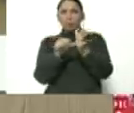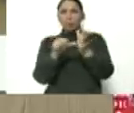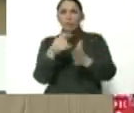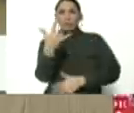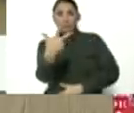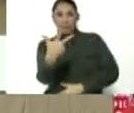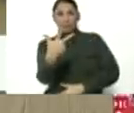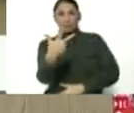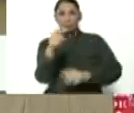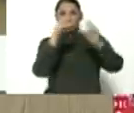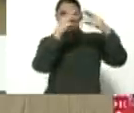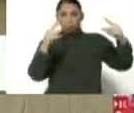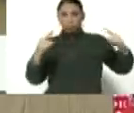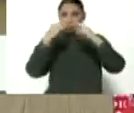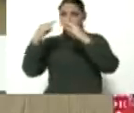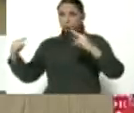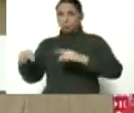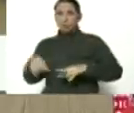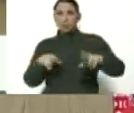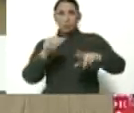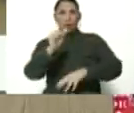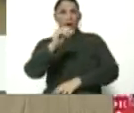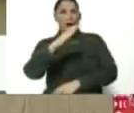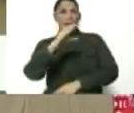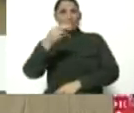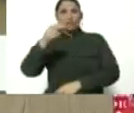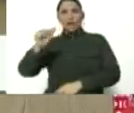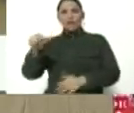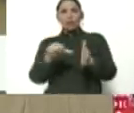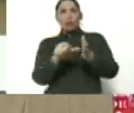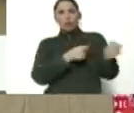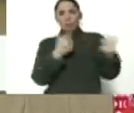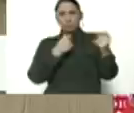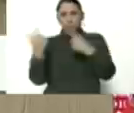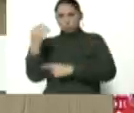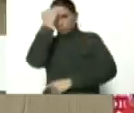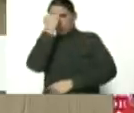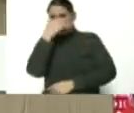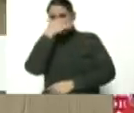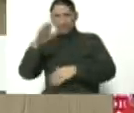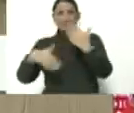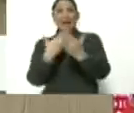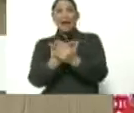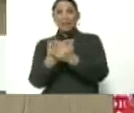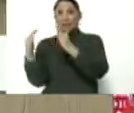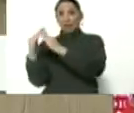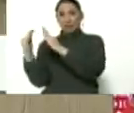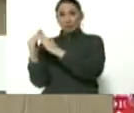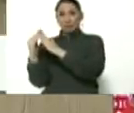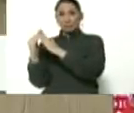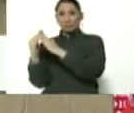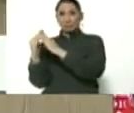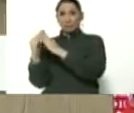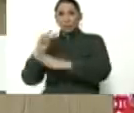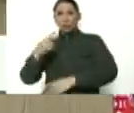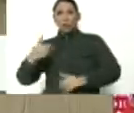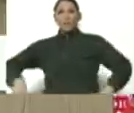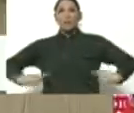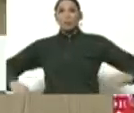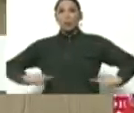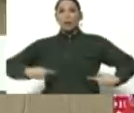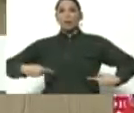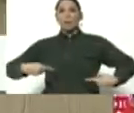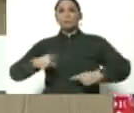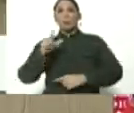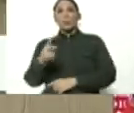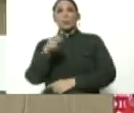de entrenamiento de Río Hacha, de donde se desplazaron estos terroristas hacia la finca de Doble Rueda en la Guajira